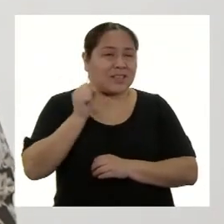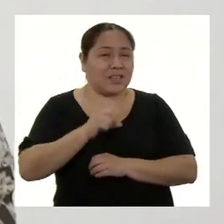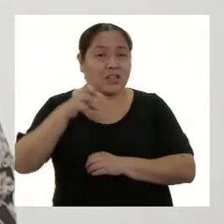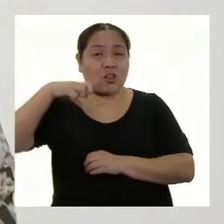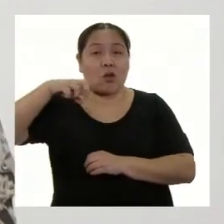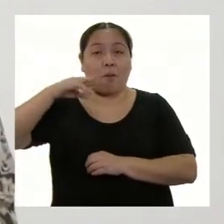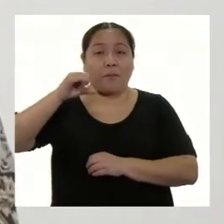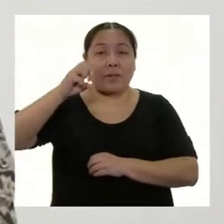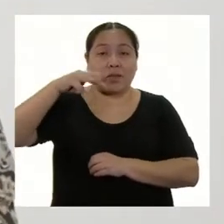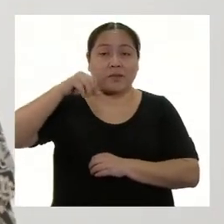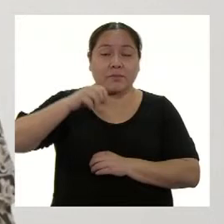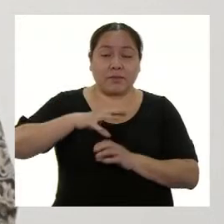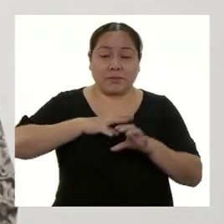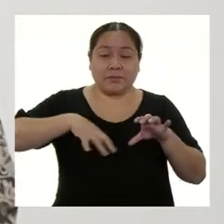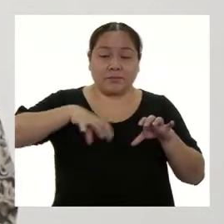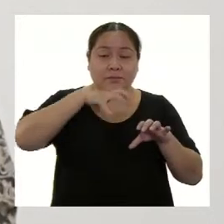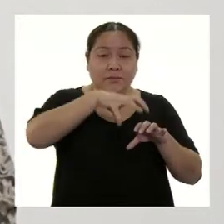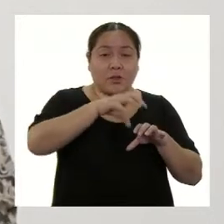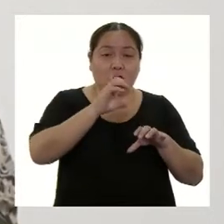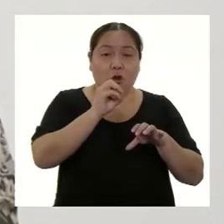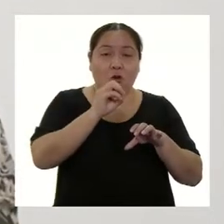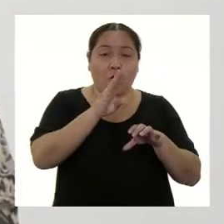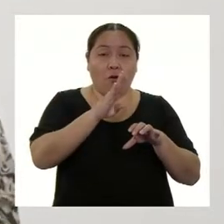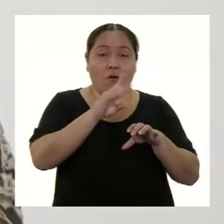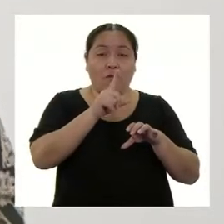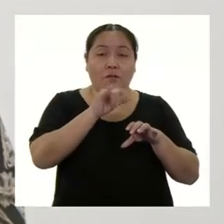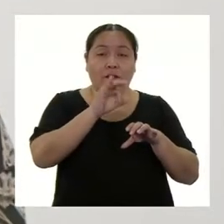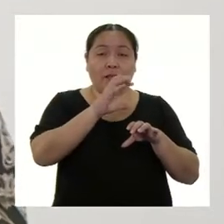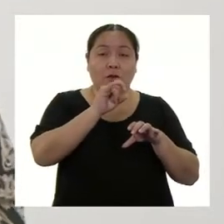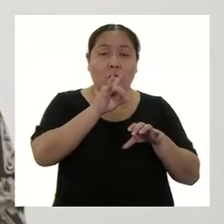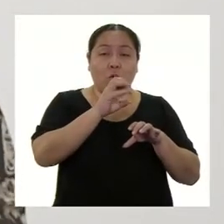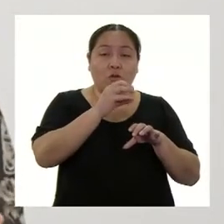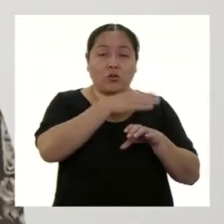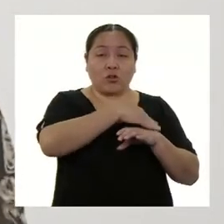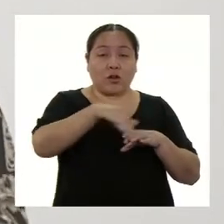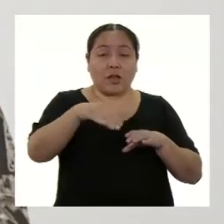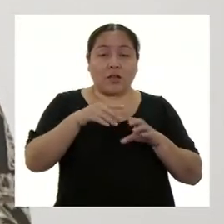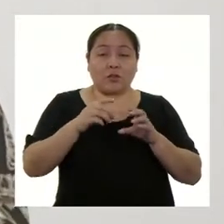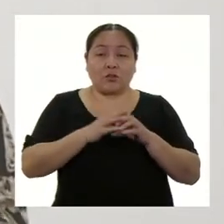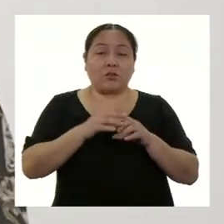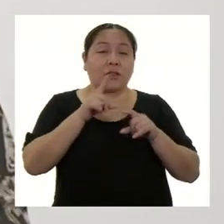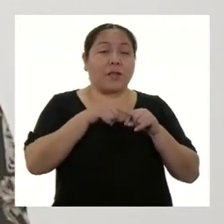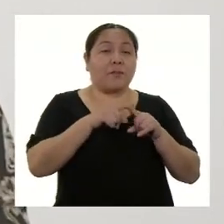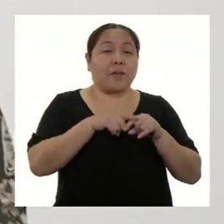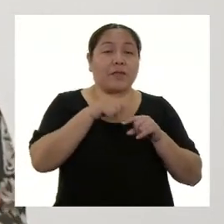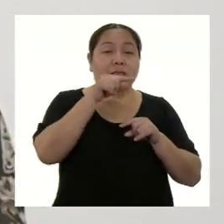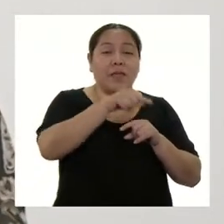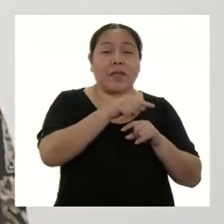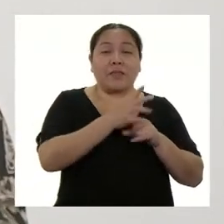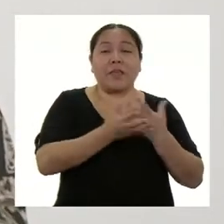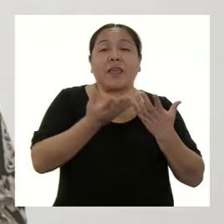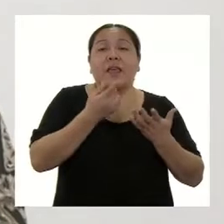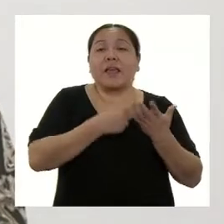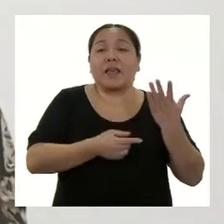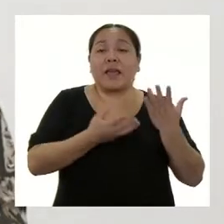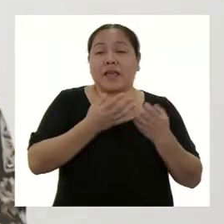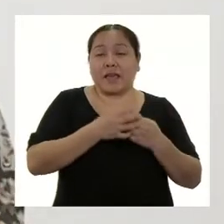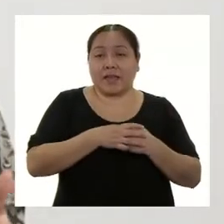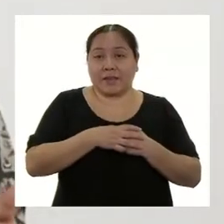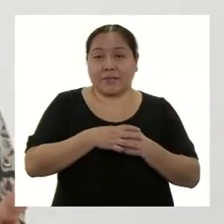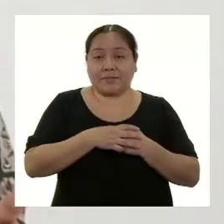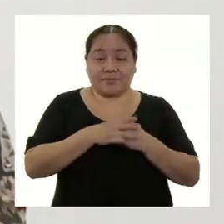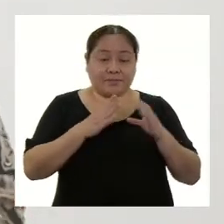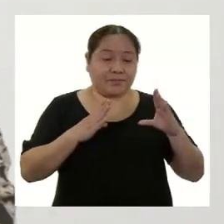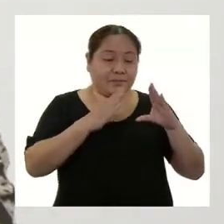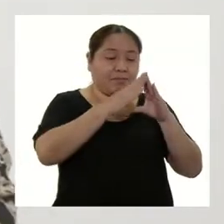pueden clasificar en prismas oblicuos o rectos, dependiendo de la inclinación de su arista lateral con respecto